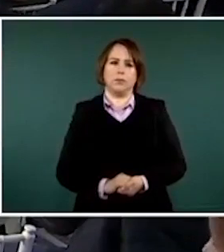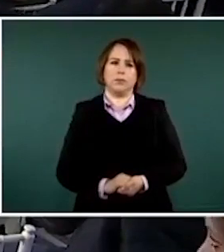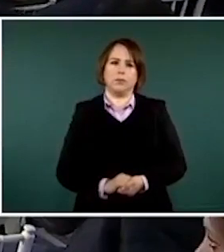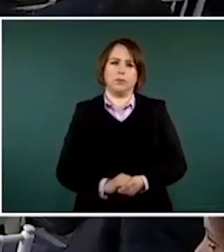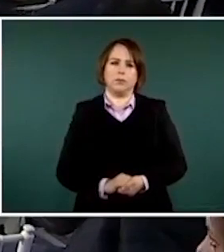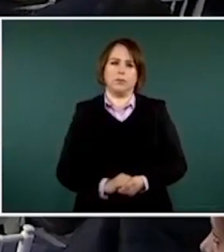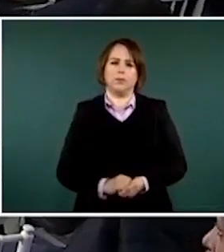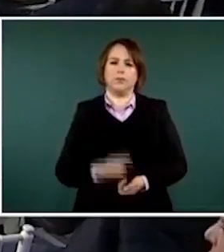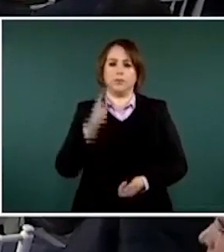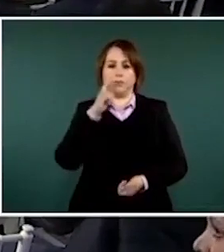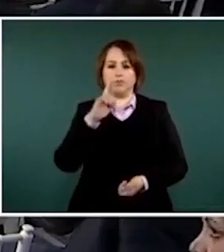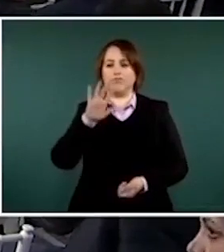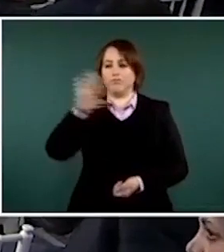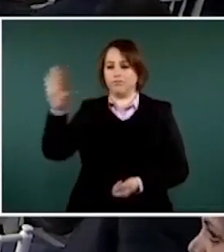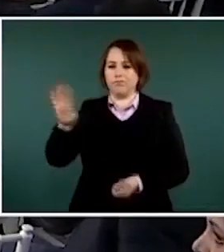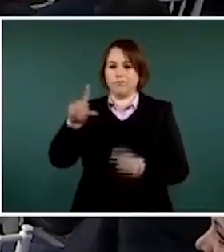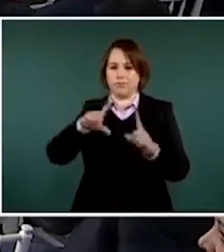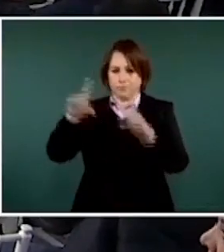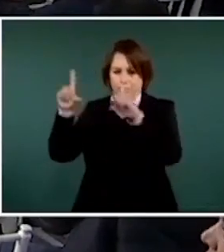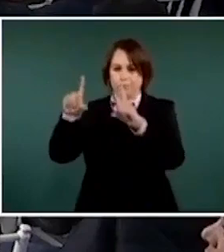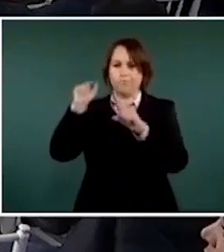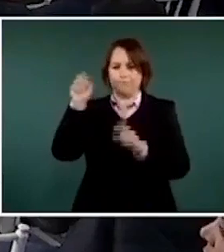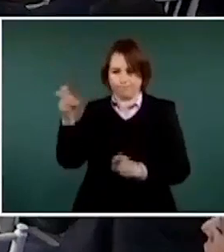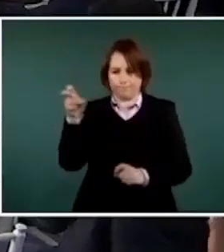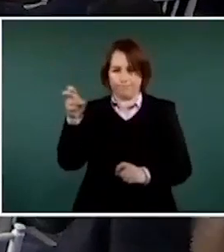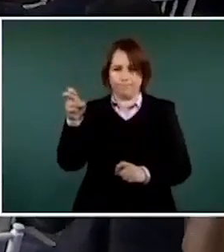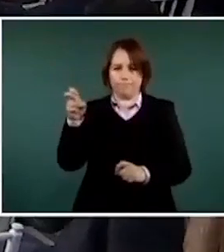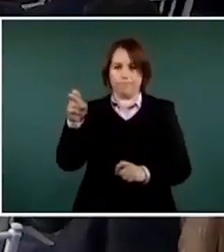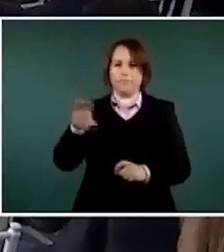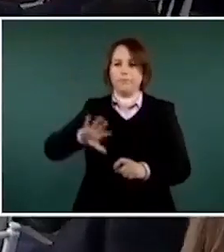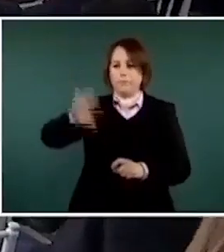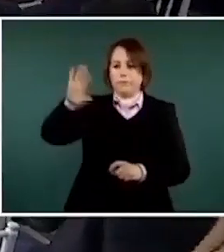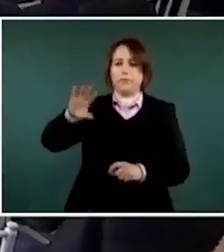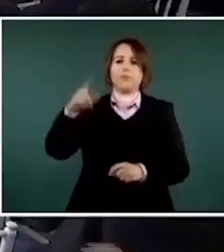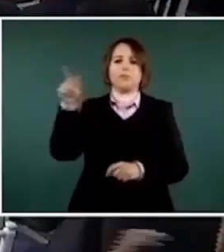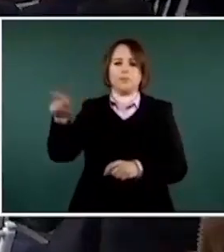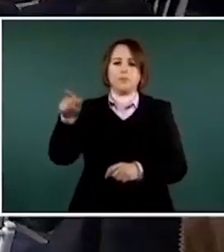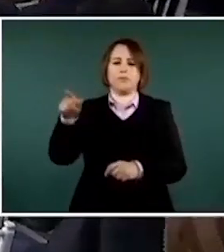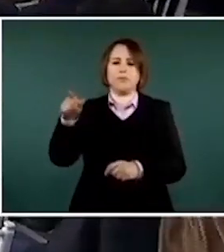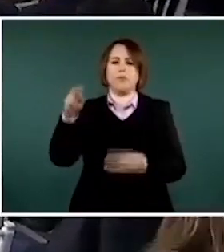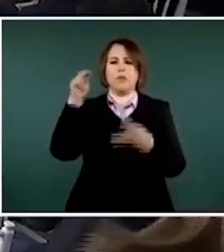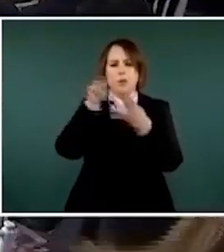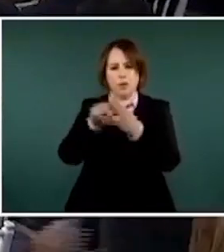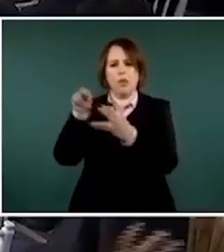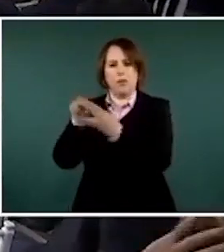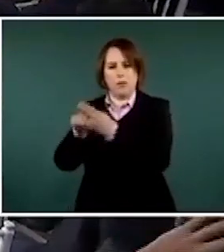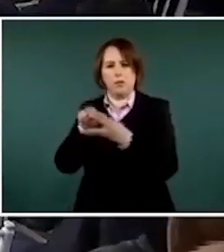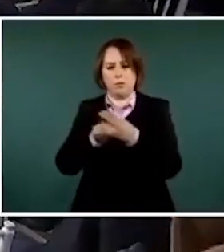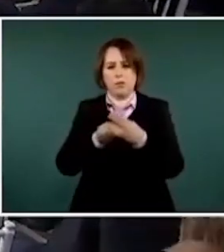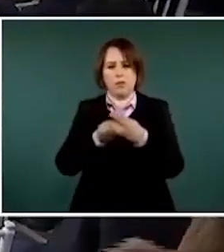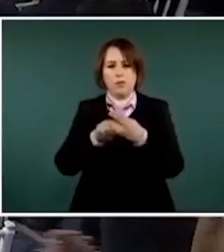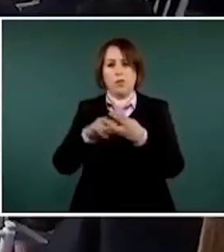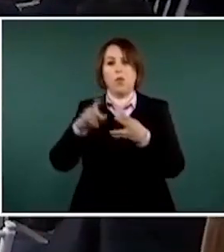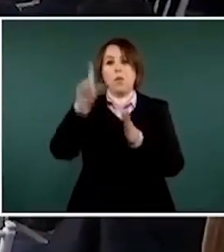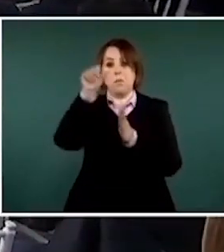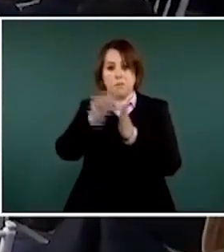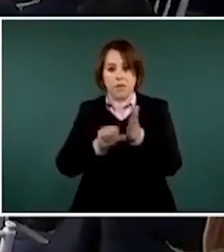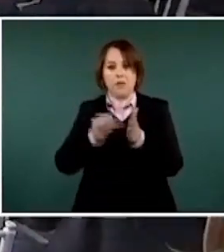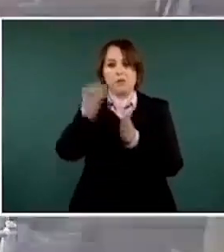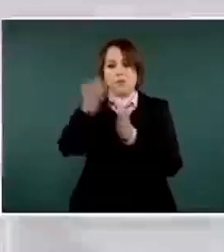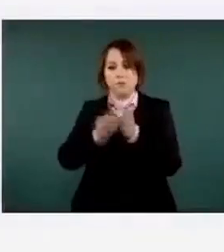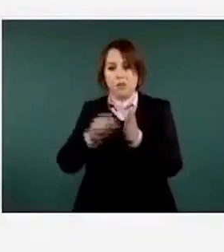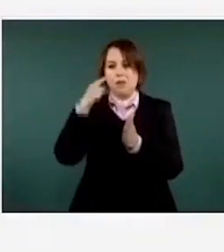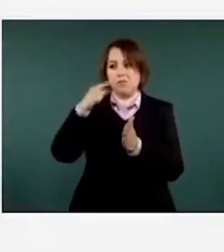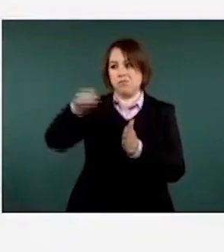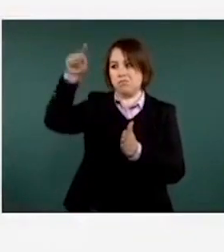la entidad. Esta sería la séptima visita que realiza el mandatario nacional a nuestro estado. En esta oportunidad, aparte de Ciudad Juárez, irá